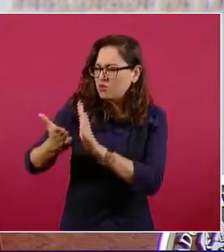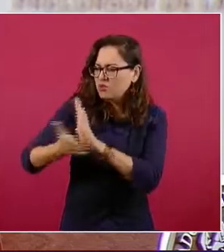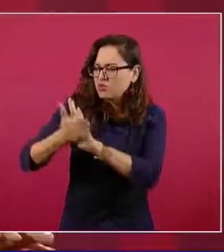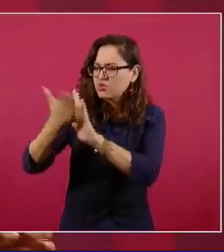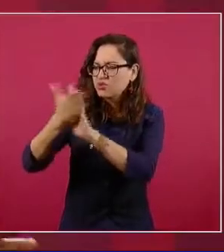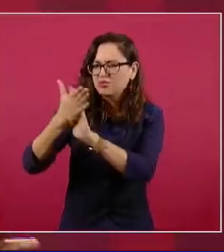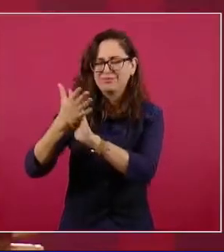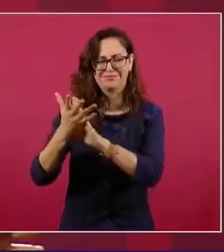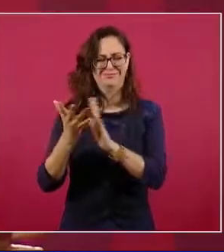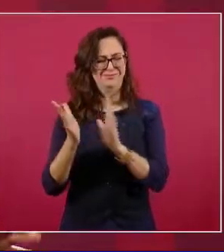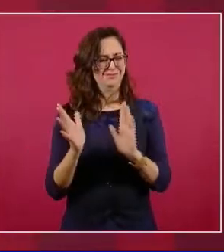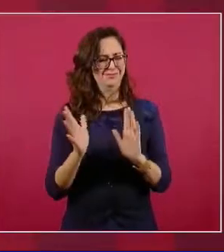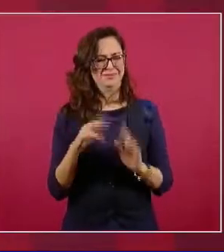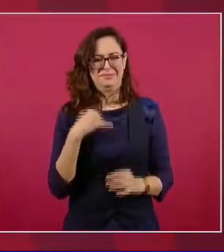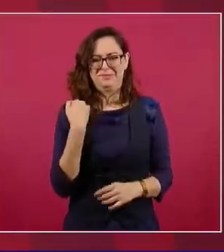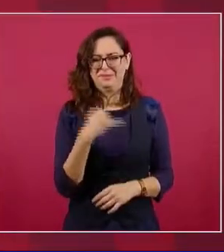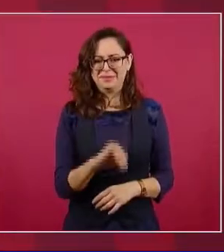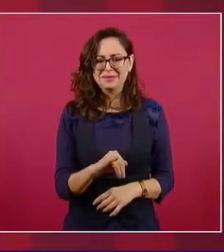Entonces, ya eso no,